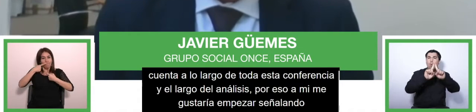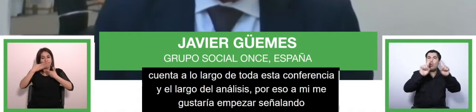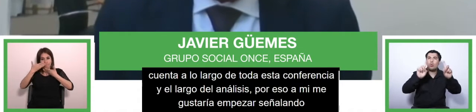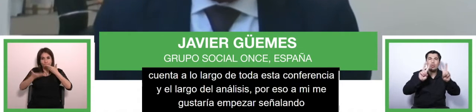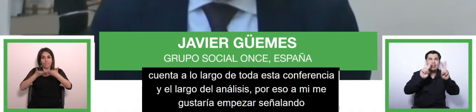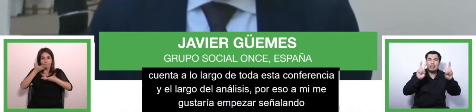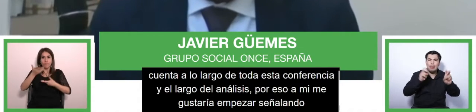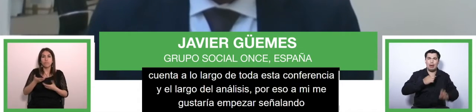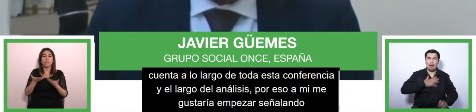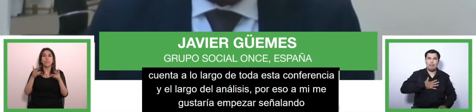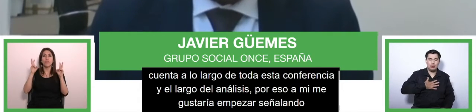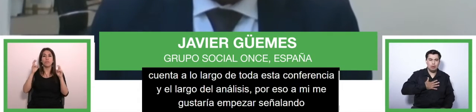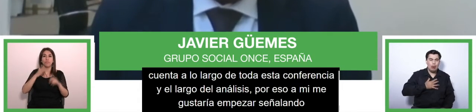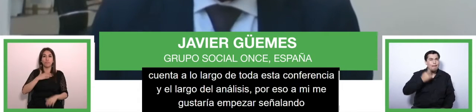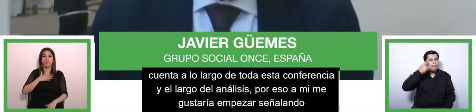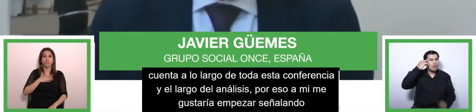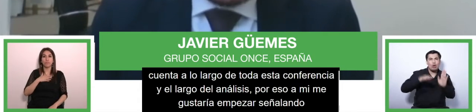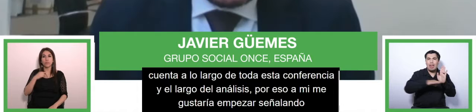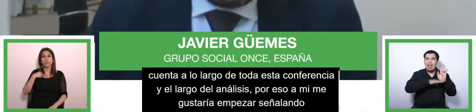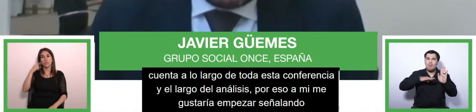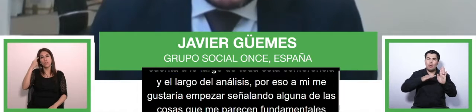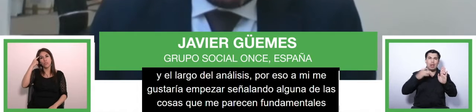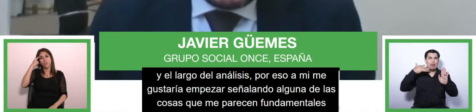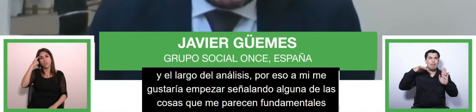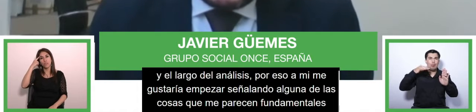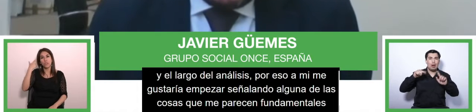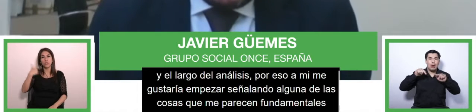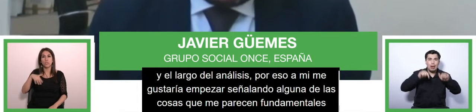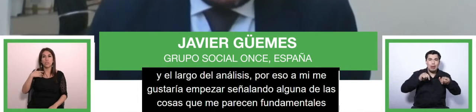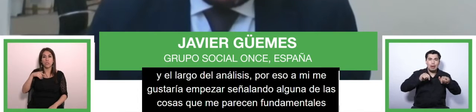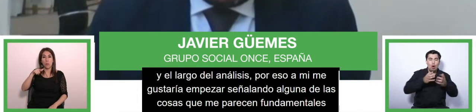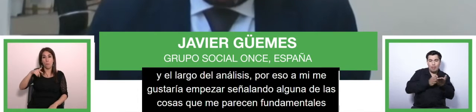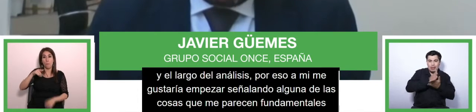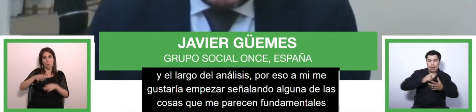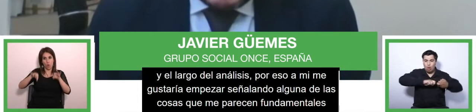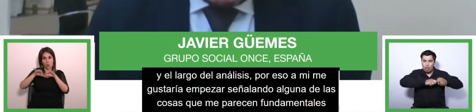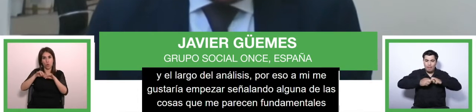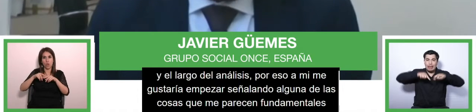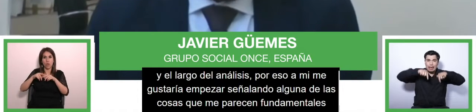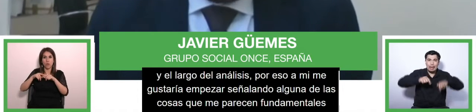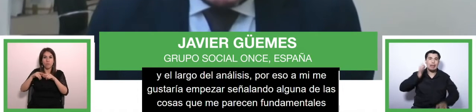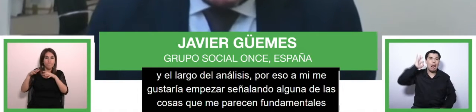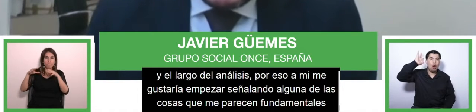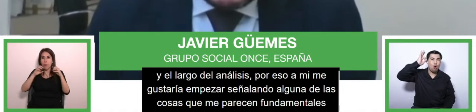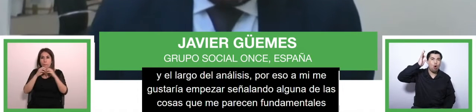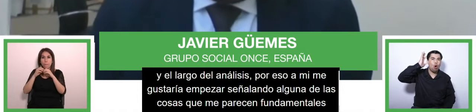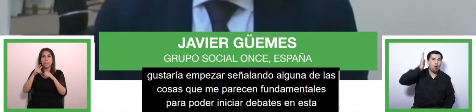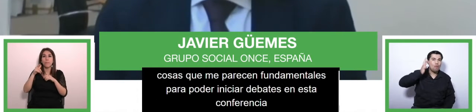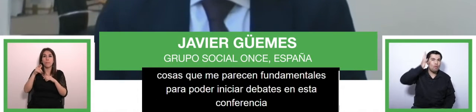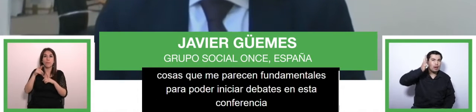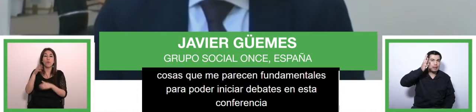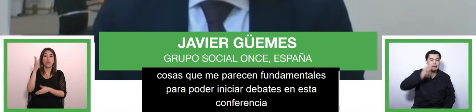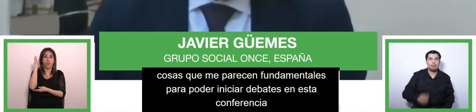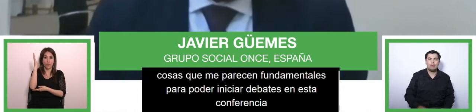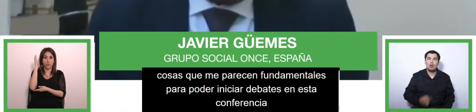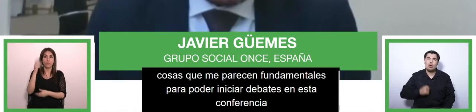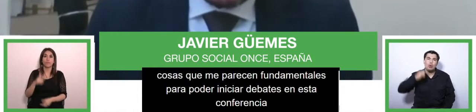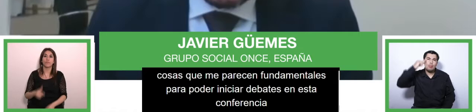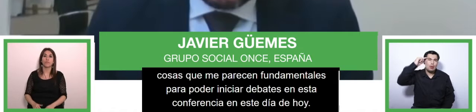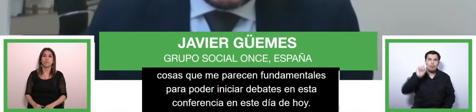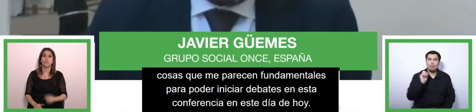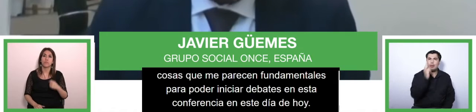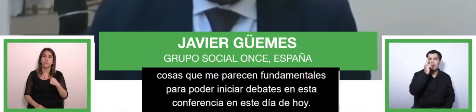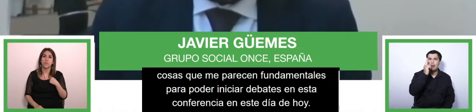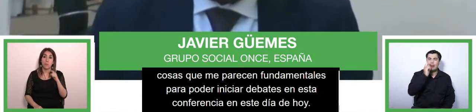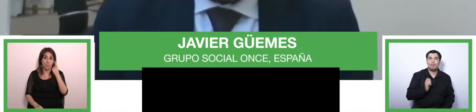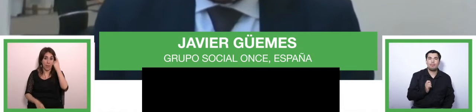para poder iniciar los debates en esta conferencia y en este día de hoy. En primer lugar, es que la educación inclusiva ya no